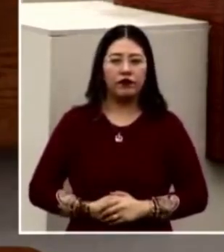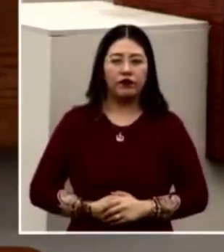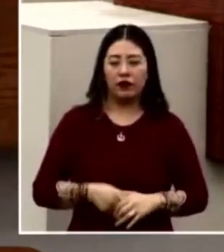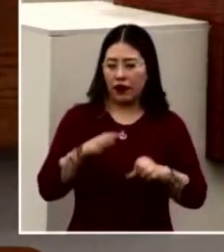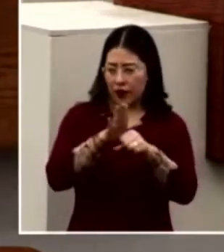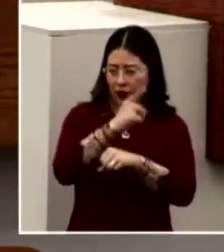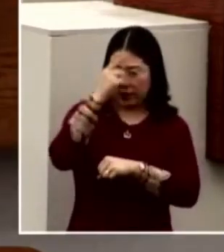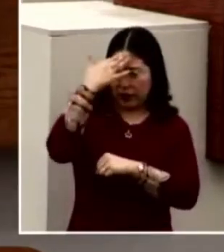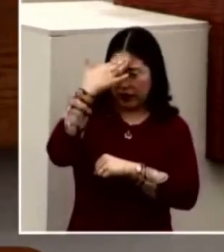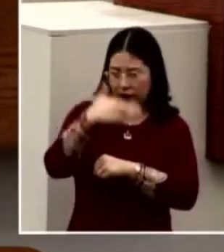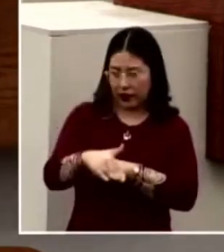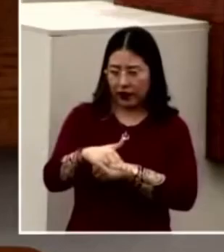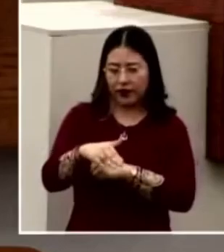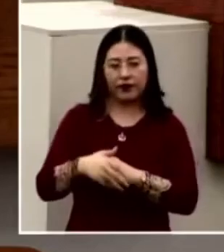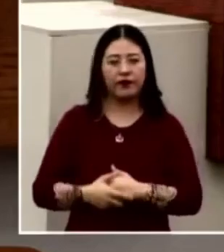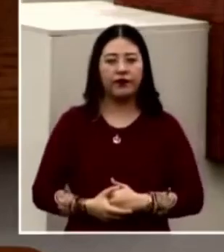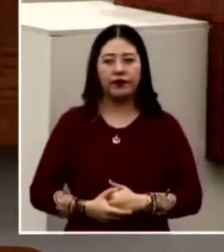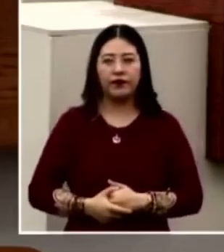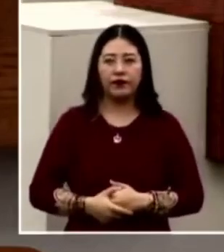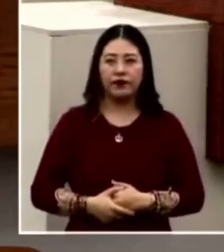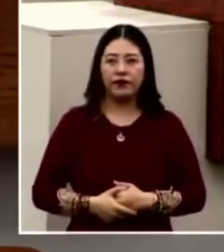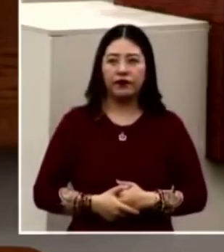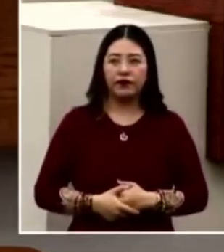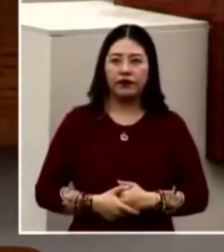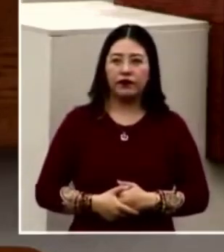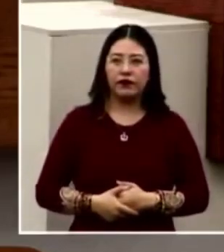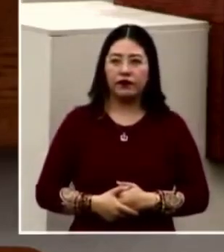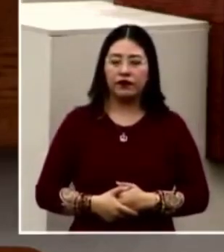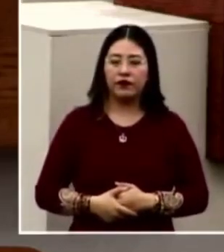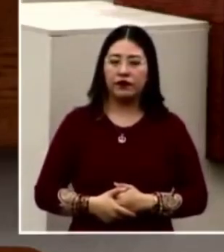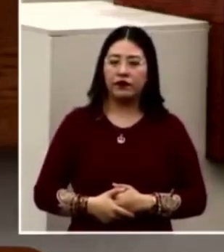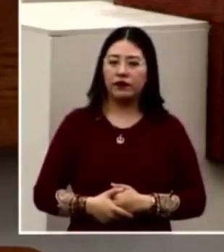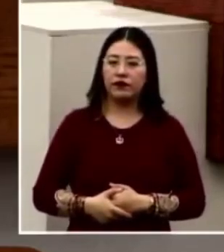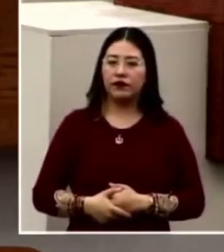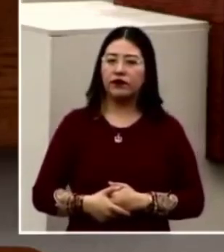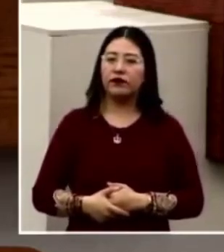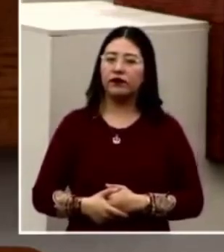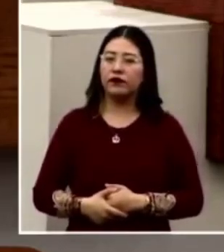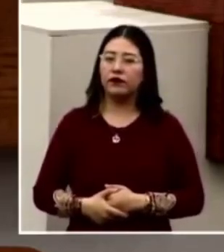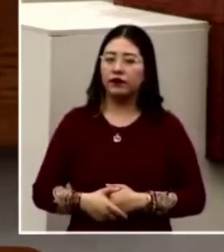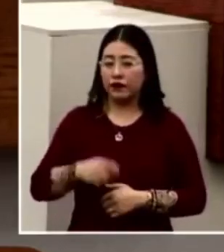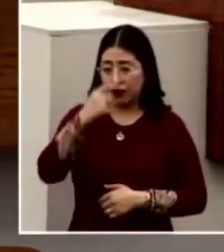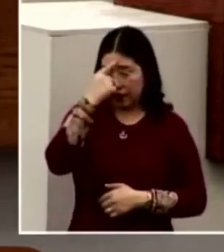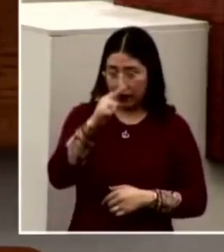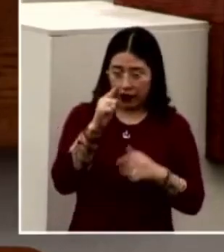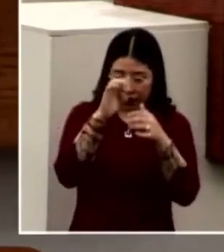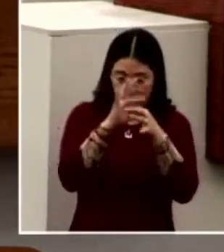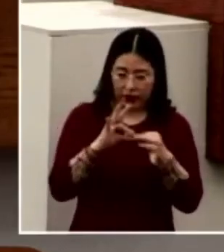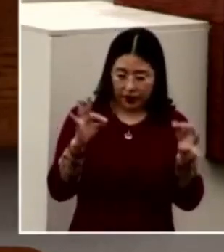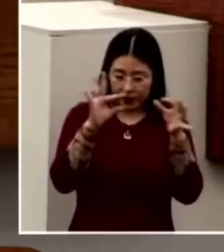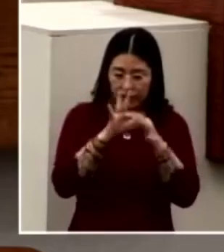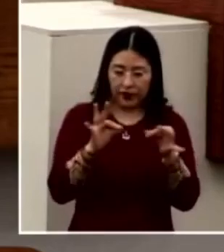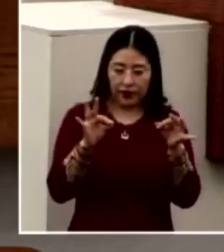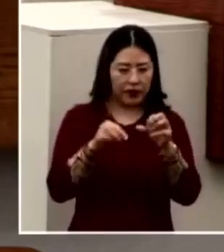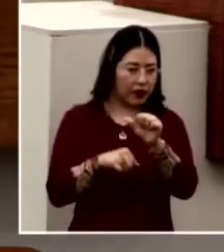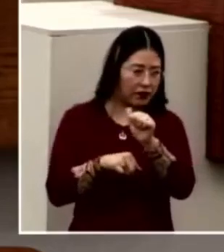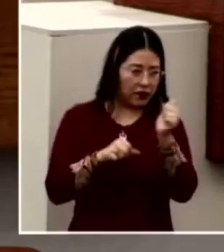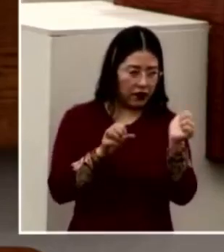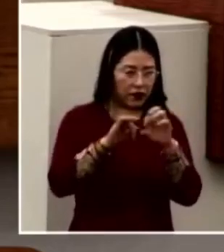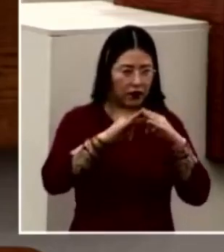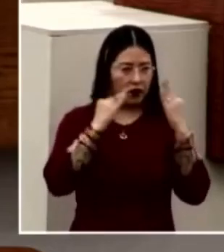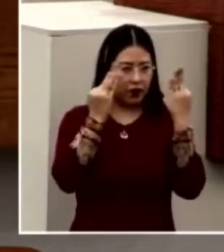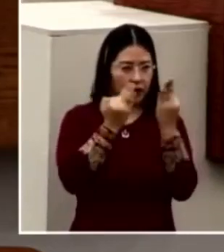porque antes, pues para hablar con otras palabras o de manera franca, pues ni